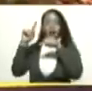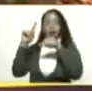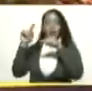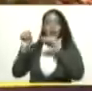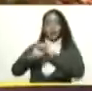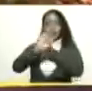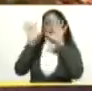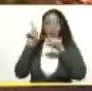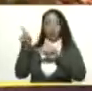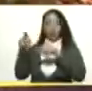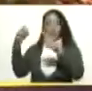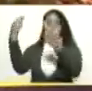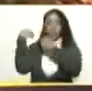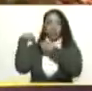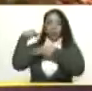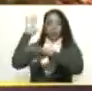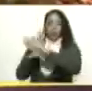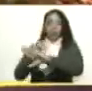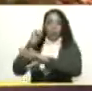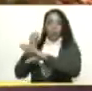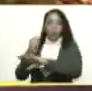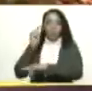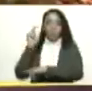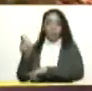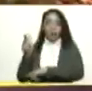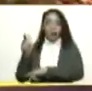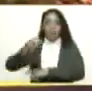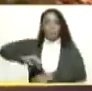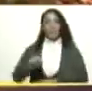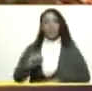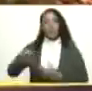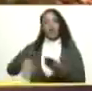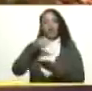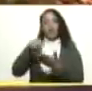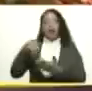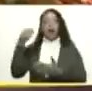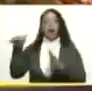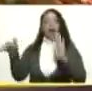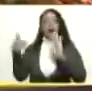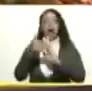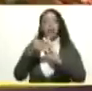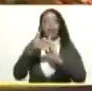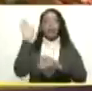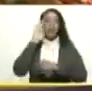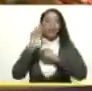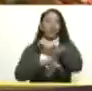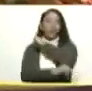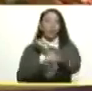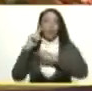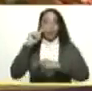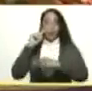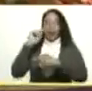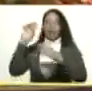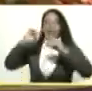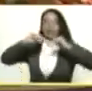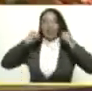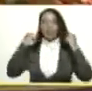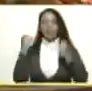determinadas sus responsabilidades, la Policía Nacional Anticorrupción procedió de manera inmediata